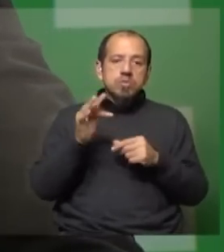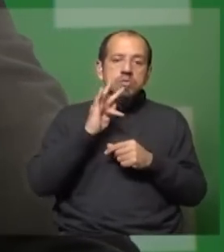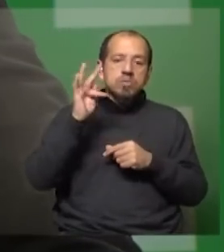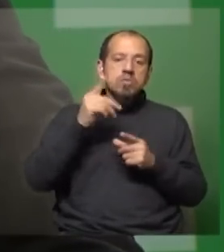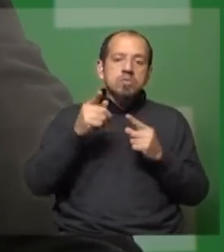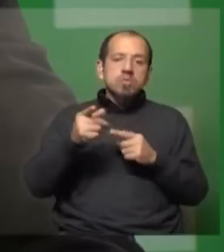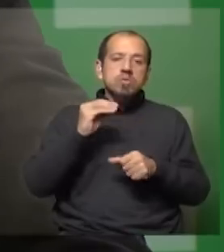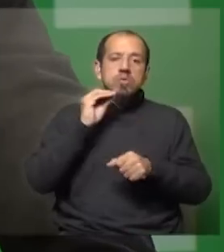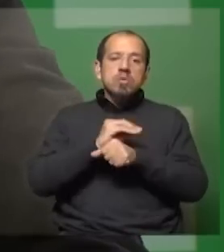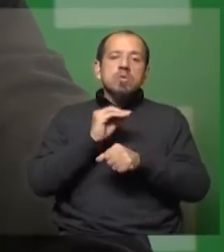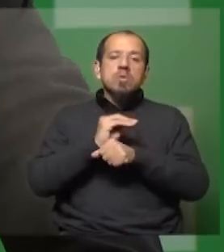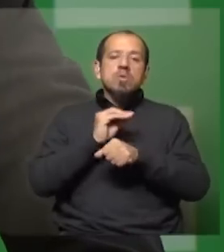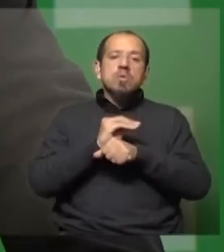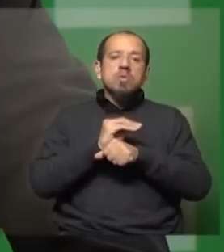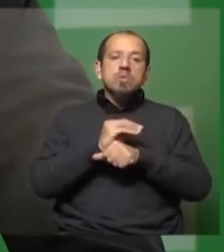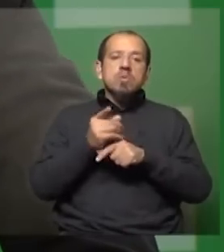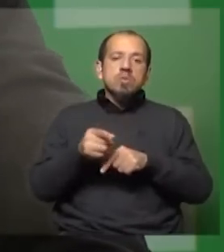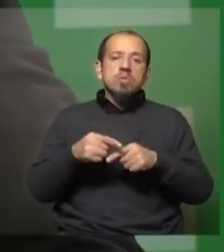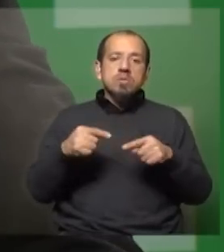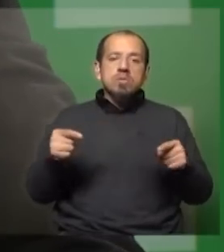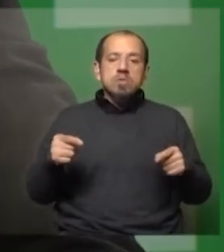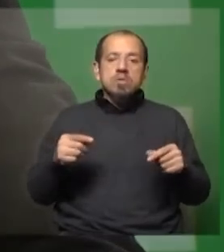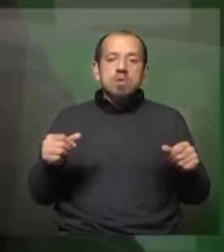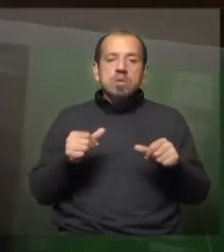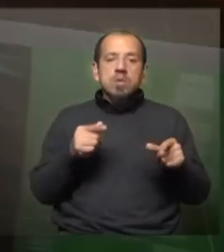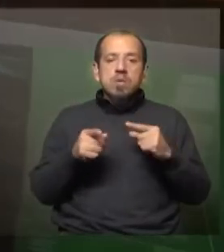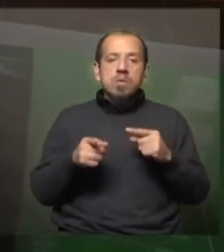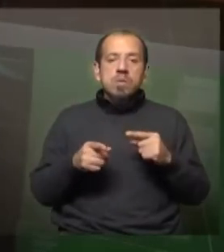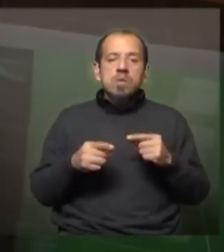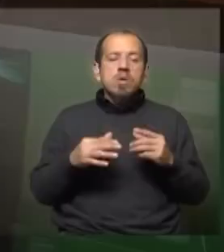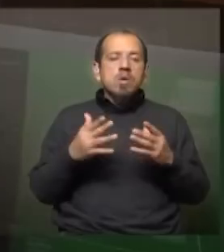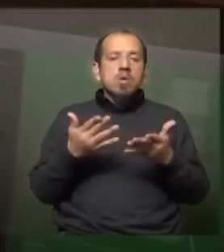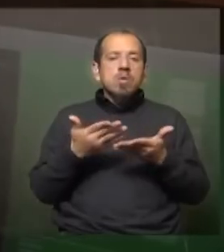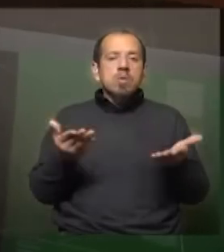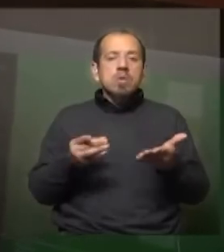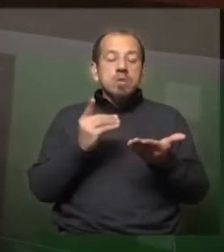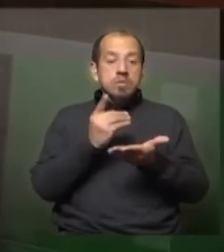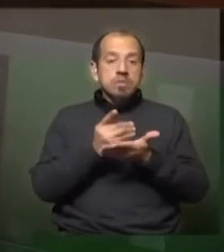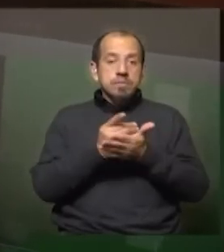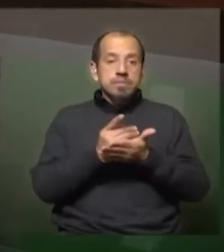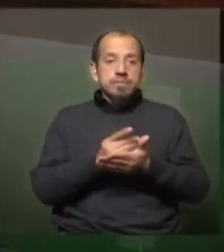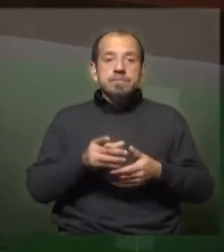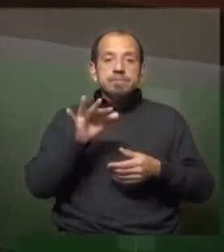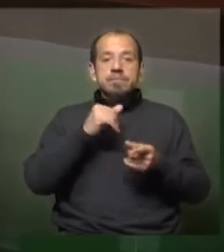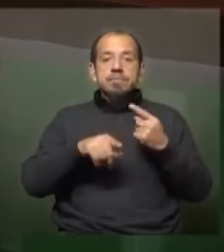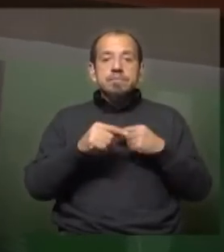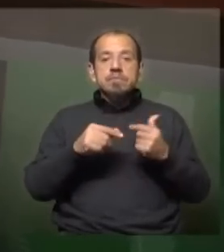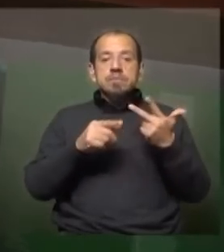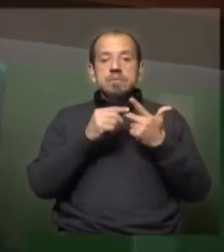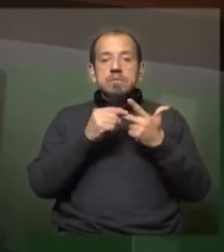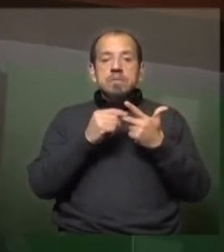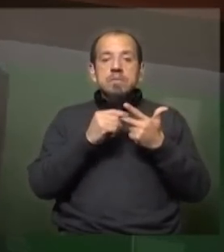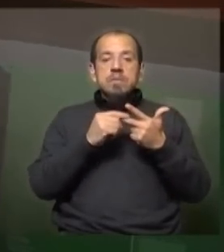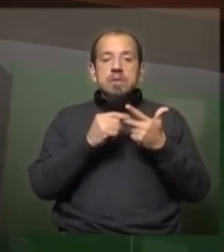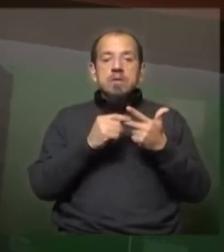gran parte de la cultura el futuro de cosas como estas que estamos haciendo acá un programa Cómo impacta lo digital en la vida cotidiana y tercero una